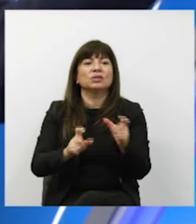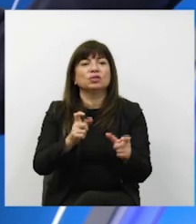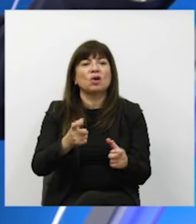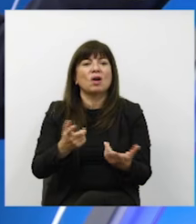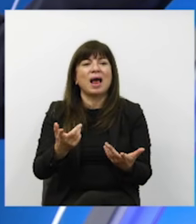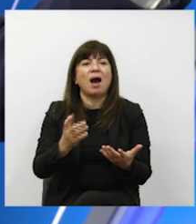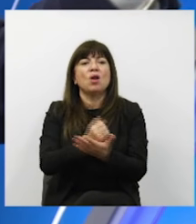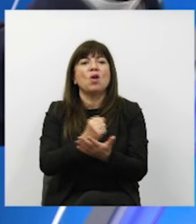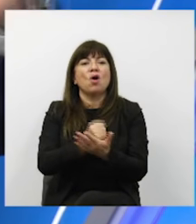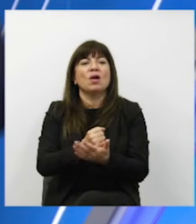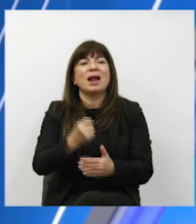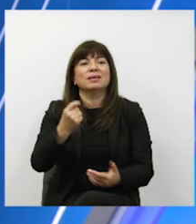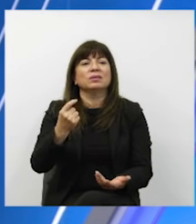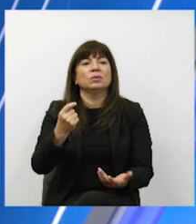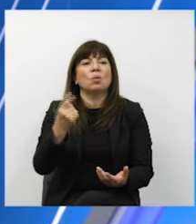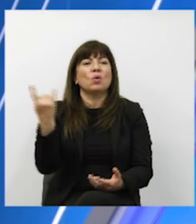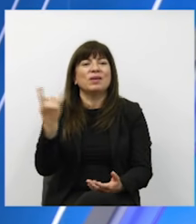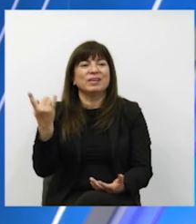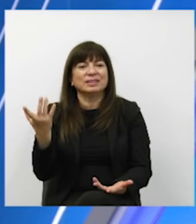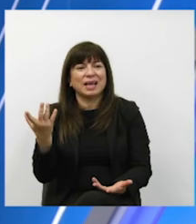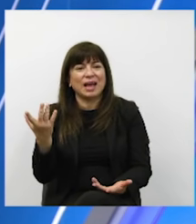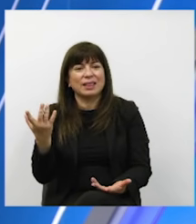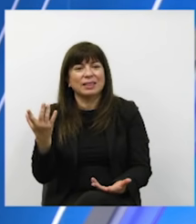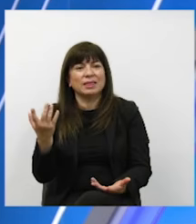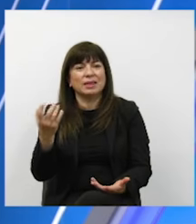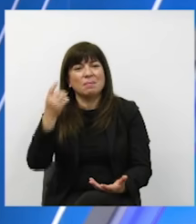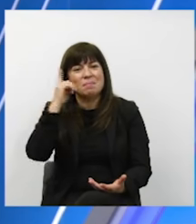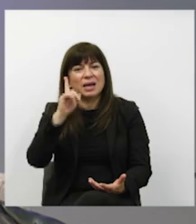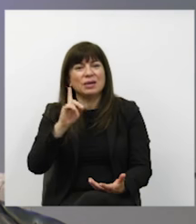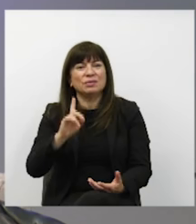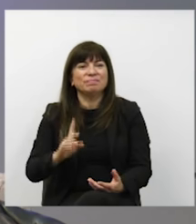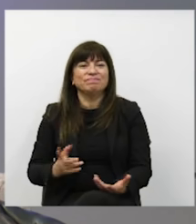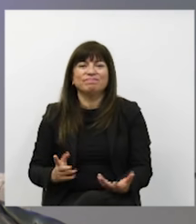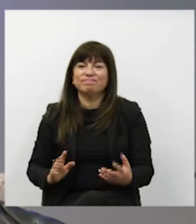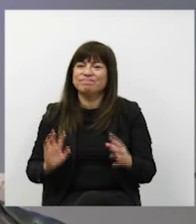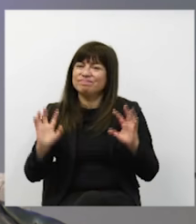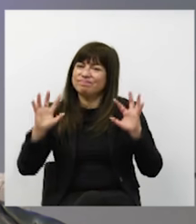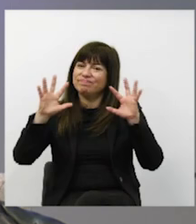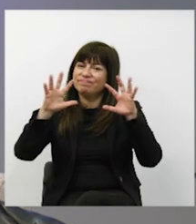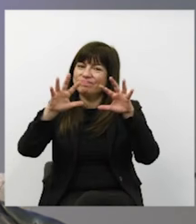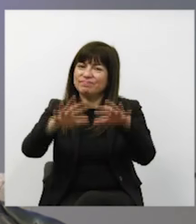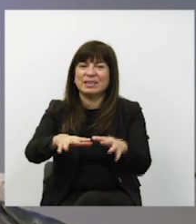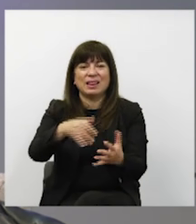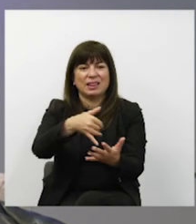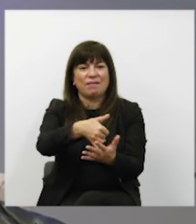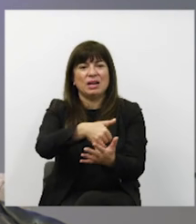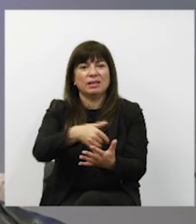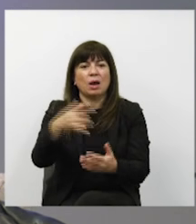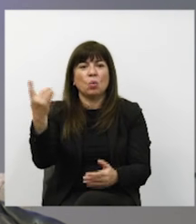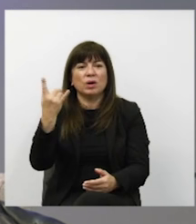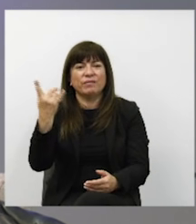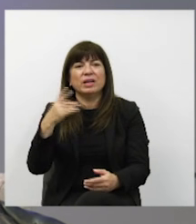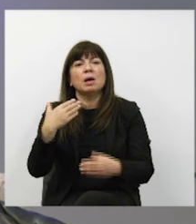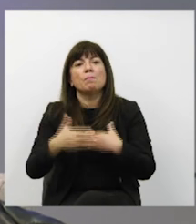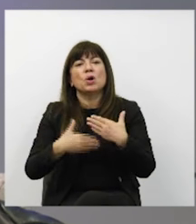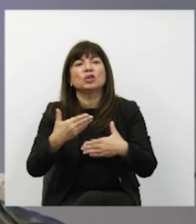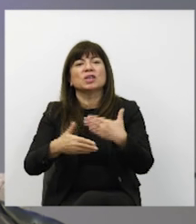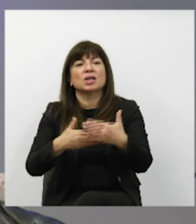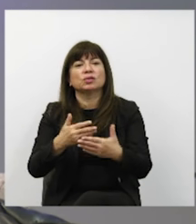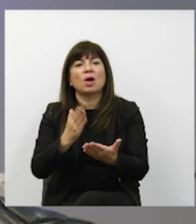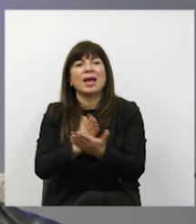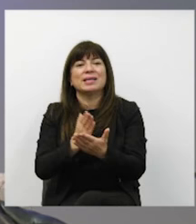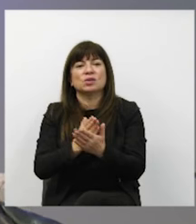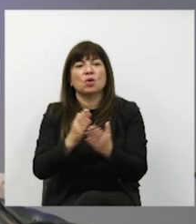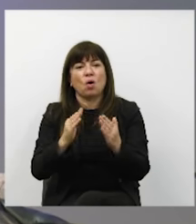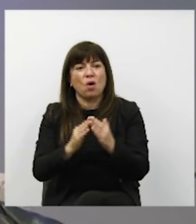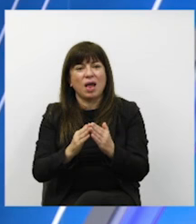universidad, o 1 millón que llegan a la universidad, pero llegan muy mal preparadas a la universidad, llegan con muchas deficiencias del proceso escolar y